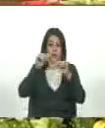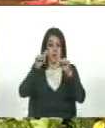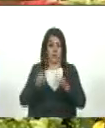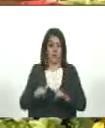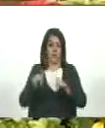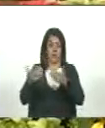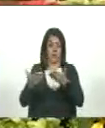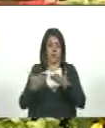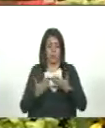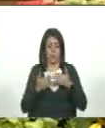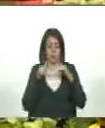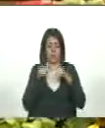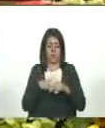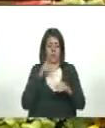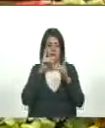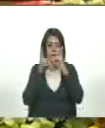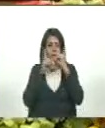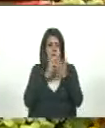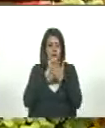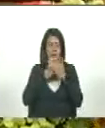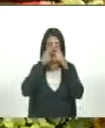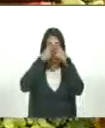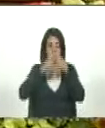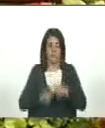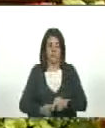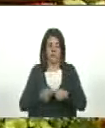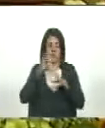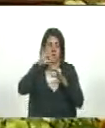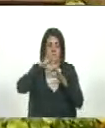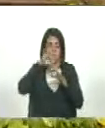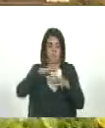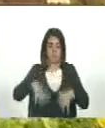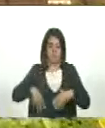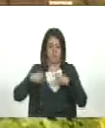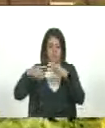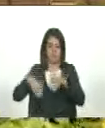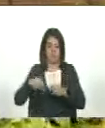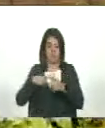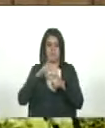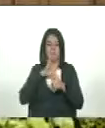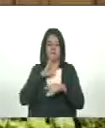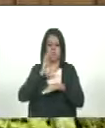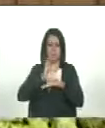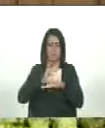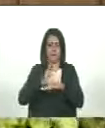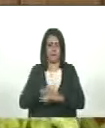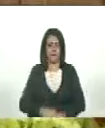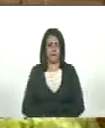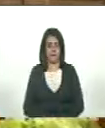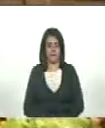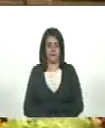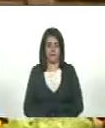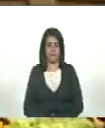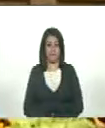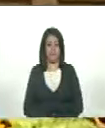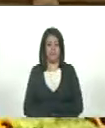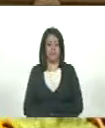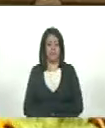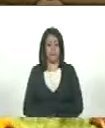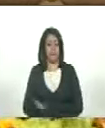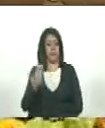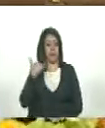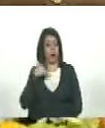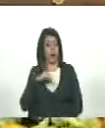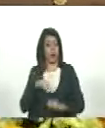trae aquí la discusión del presupuesto de ingresos y de gastos del Banco Central. ¿Cómo, a pesar